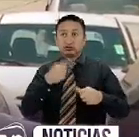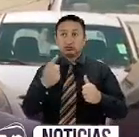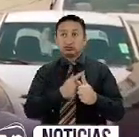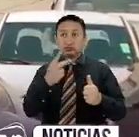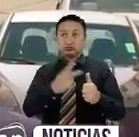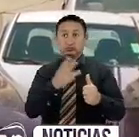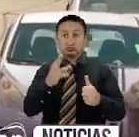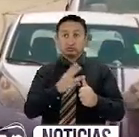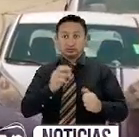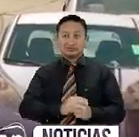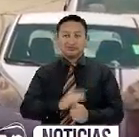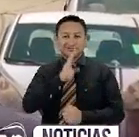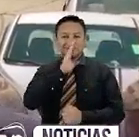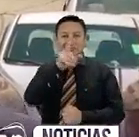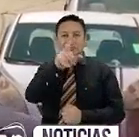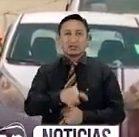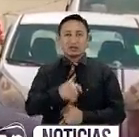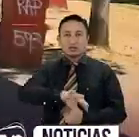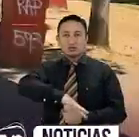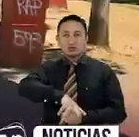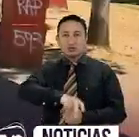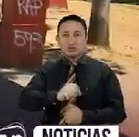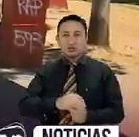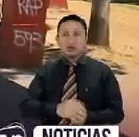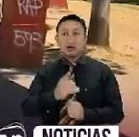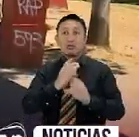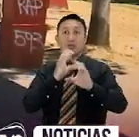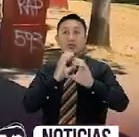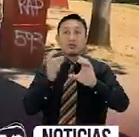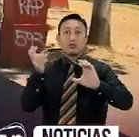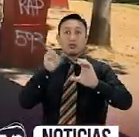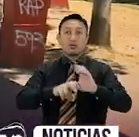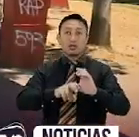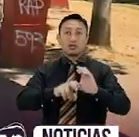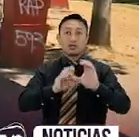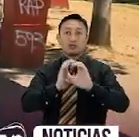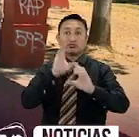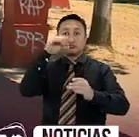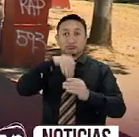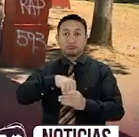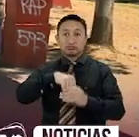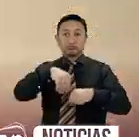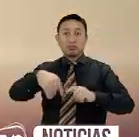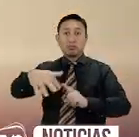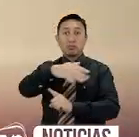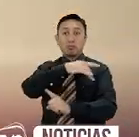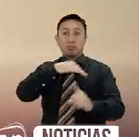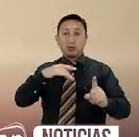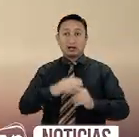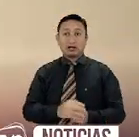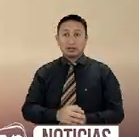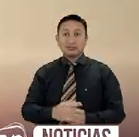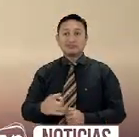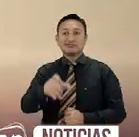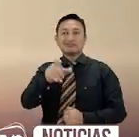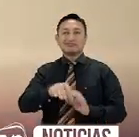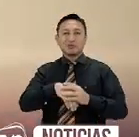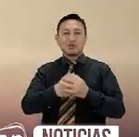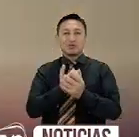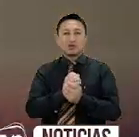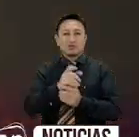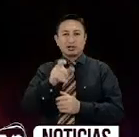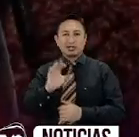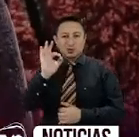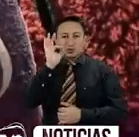Son sorprendidos por los amigos de lo ajeno en las paradas de buses, unidades de transporte y hasta en los parques, que son aprovechados por